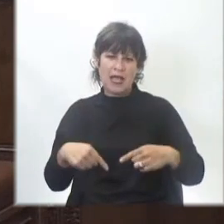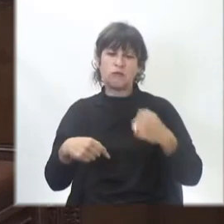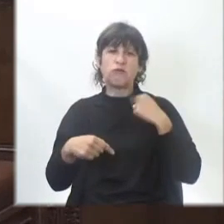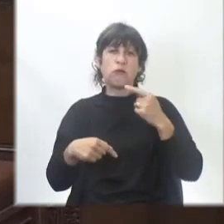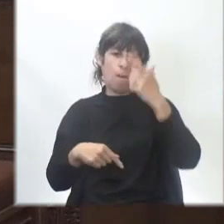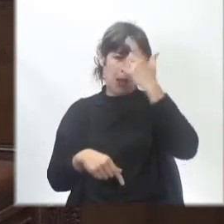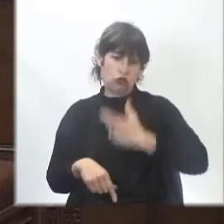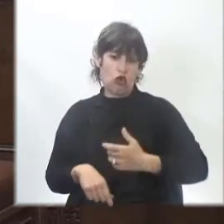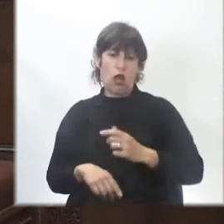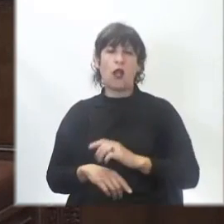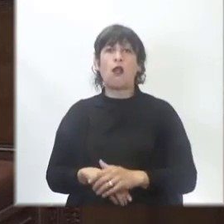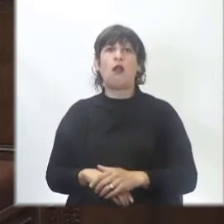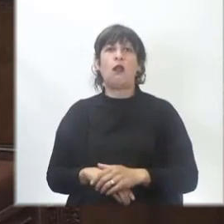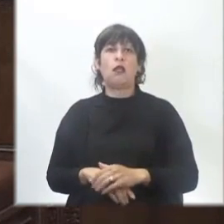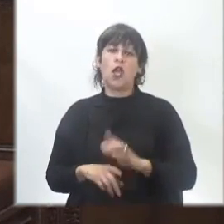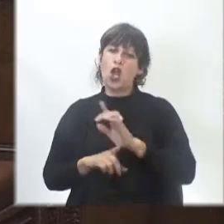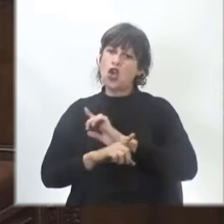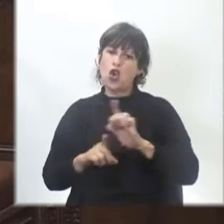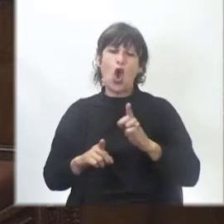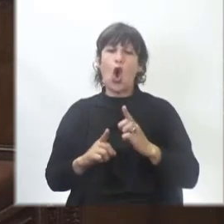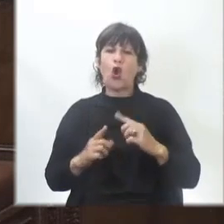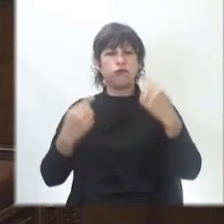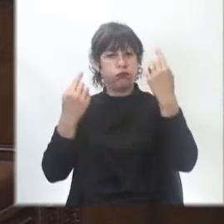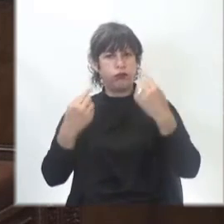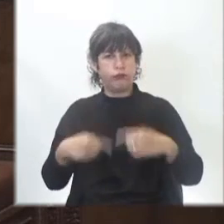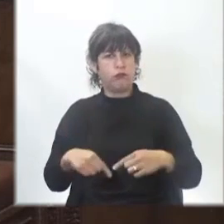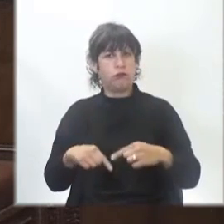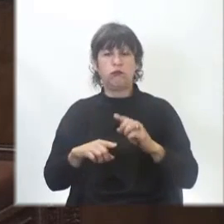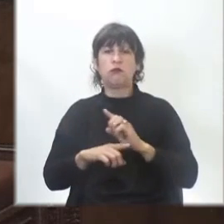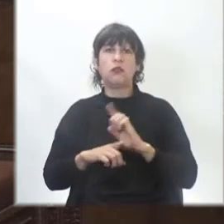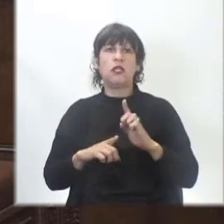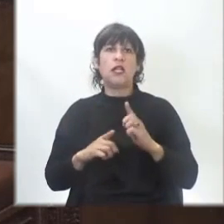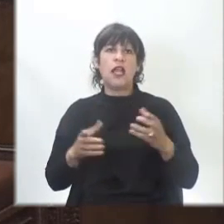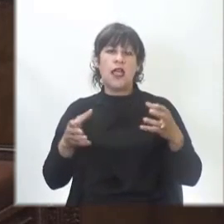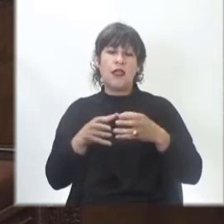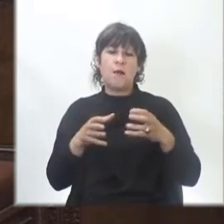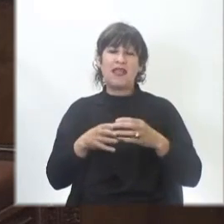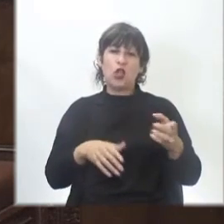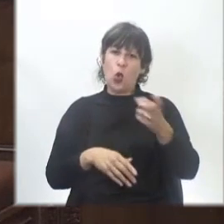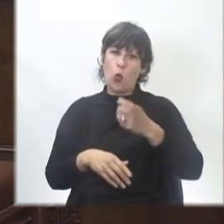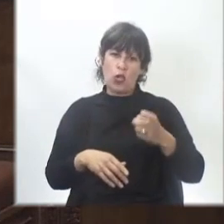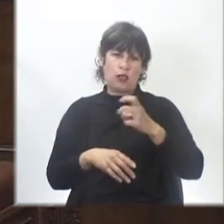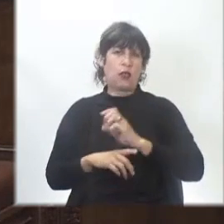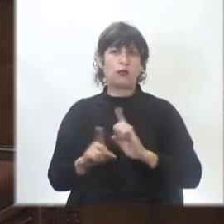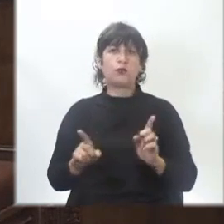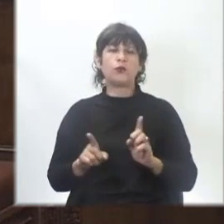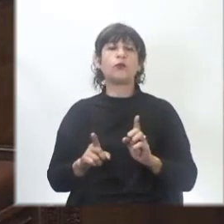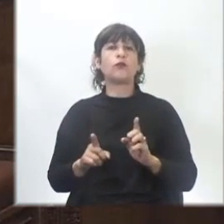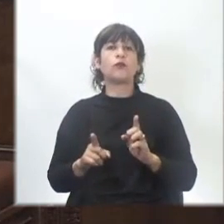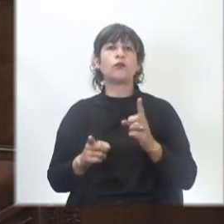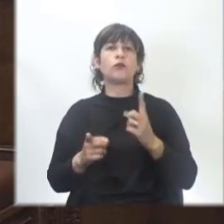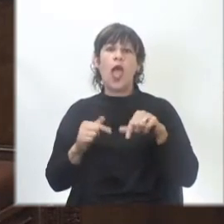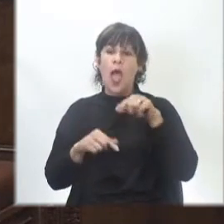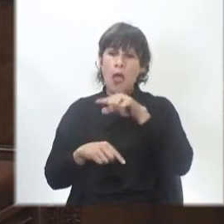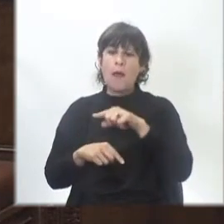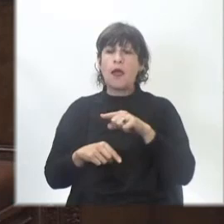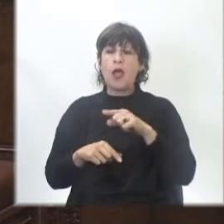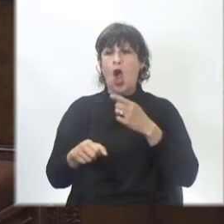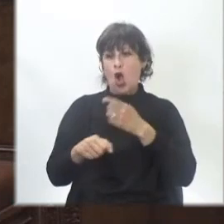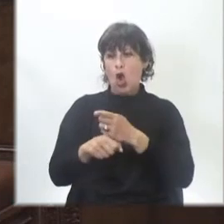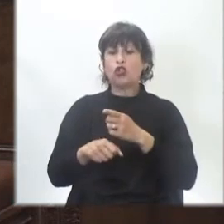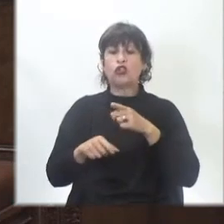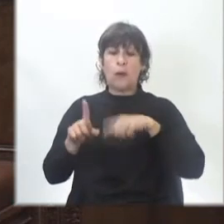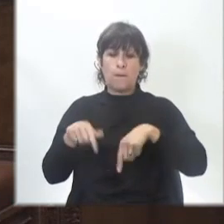personal, no se trata de una interpelación del Partido Comunista a la gestión del ministro de